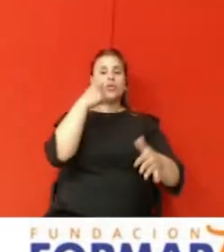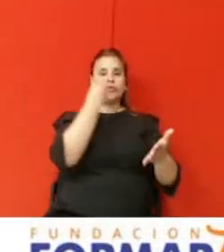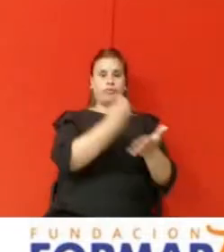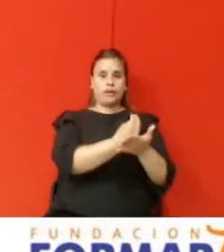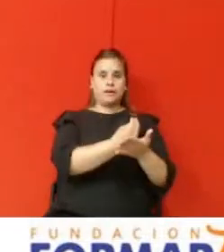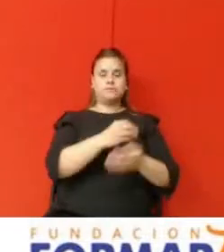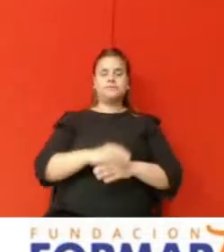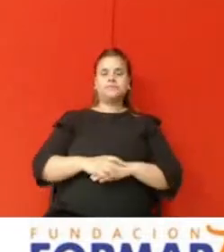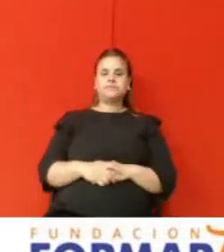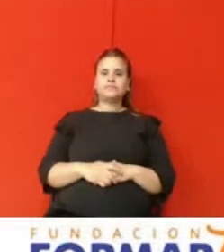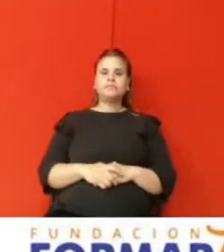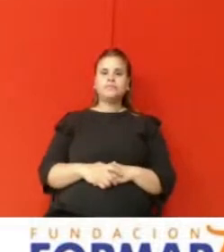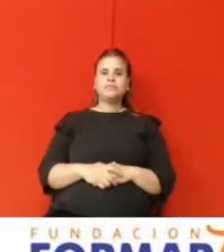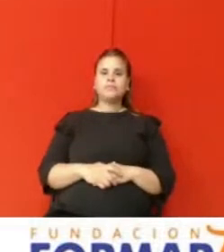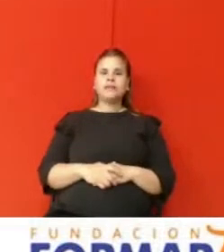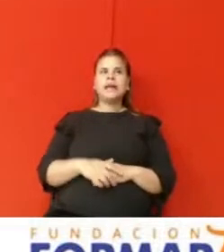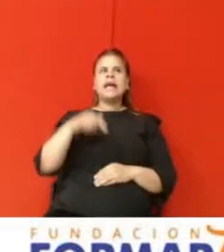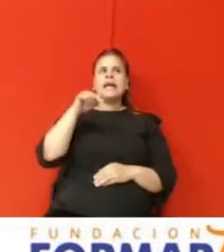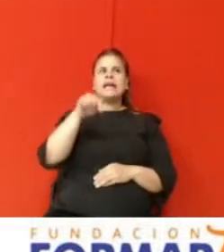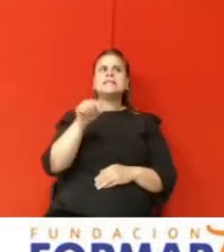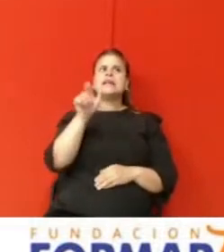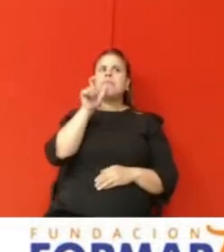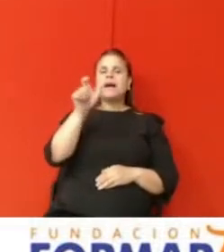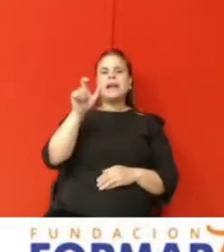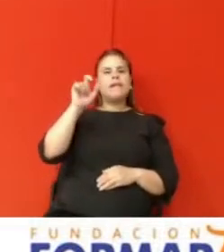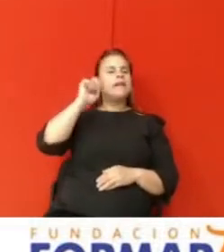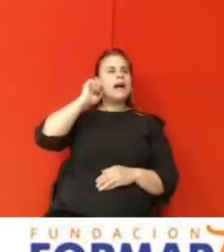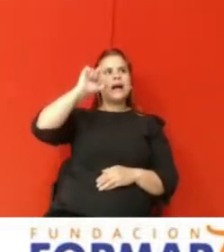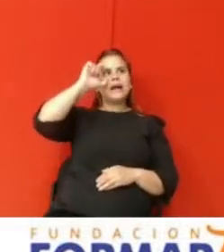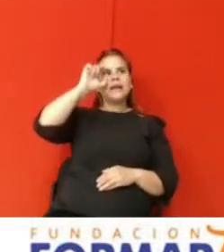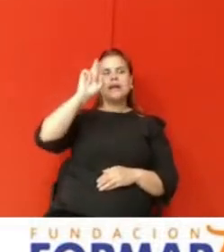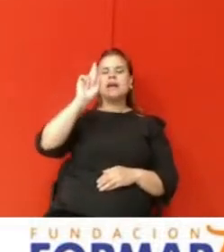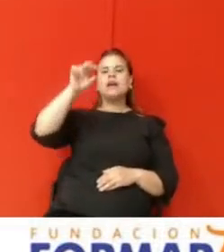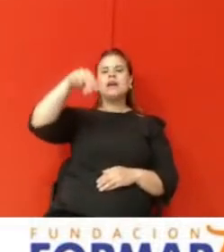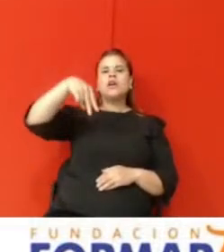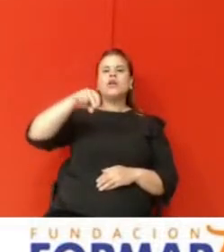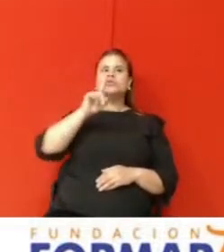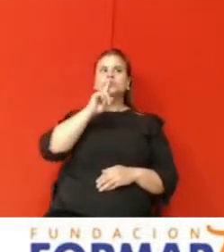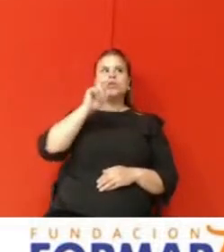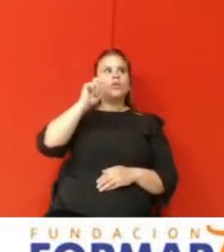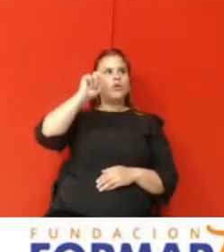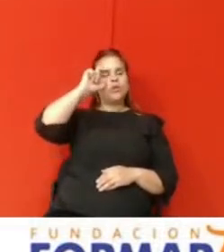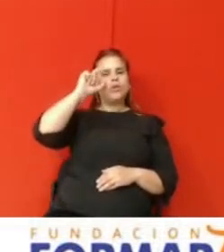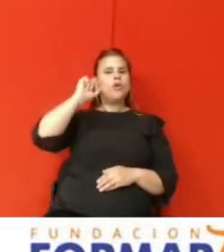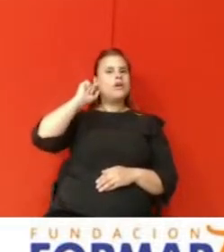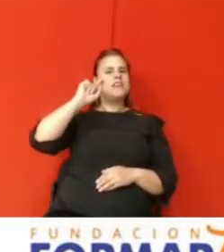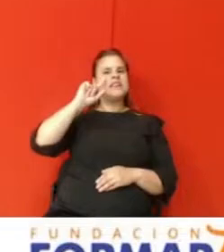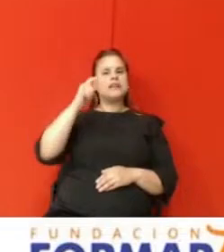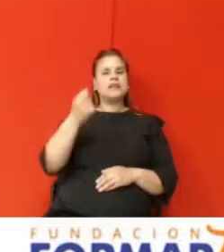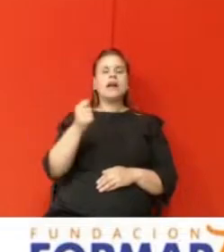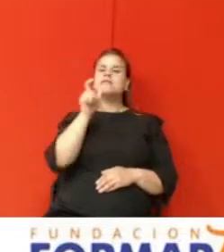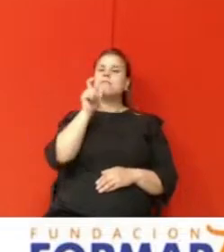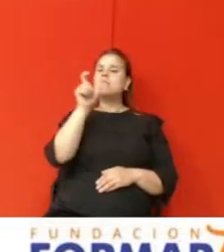¿Qué es la gerontología? Esto lo puse porque, bueno, el público hay mixto, así que hay